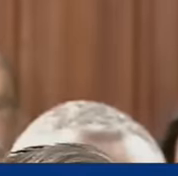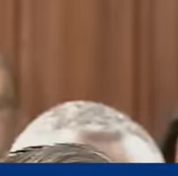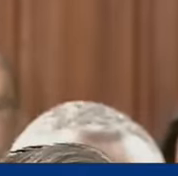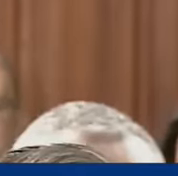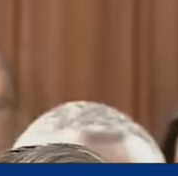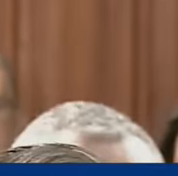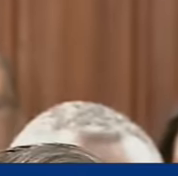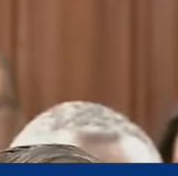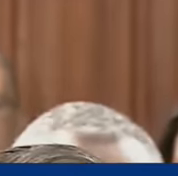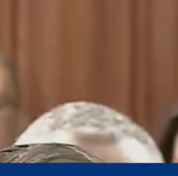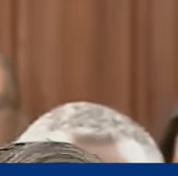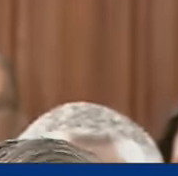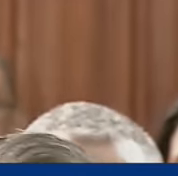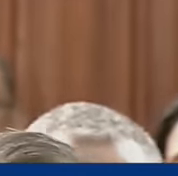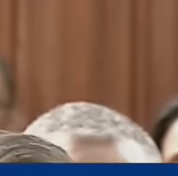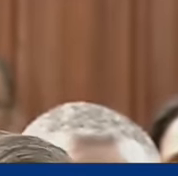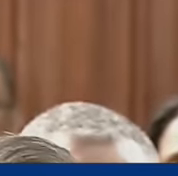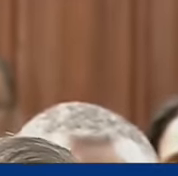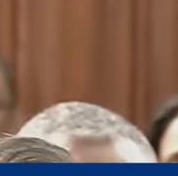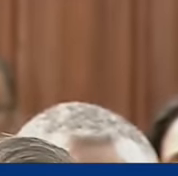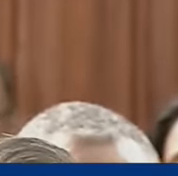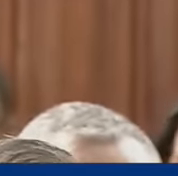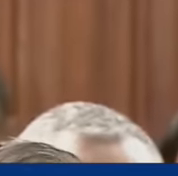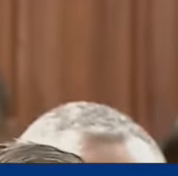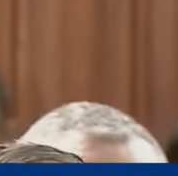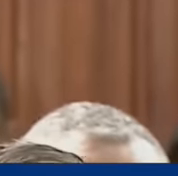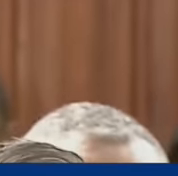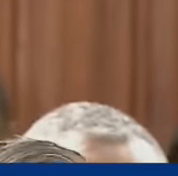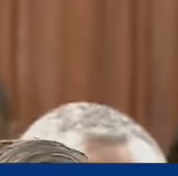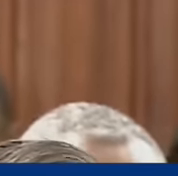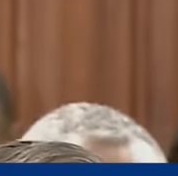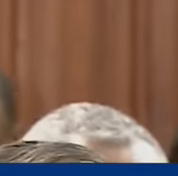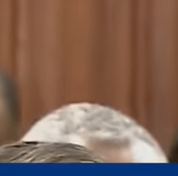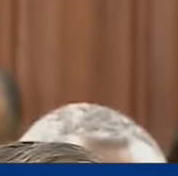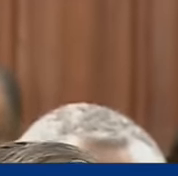Un hombre que le gusta caminar y transitar los campos.